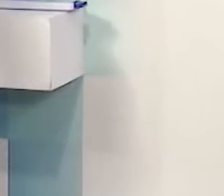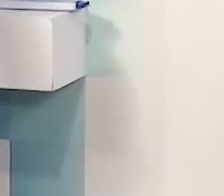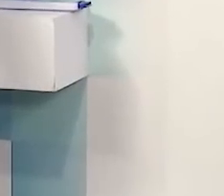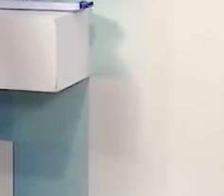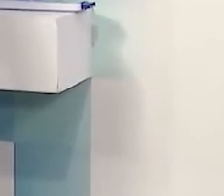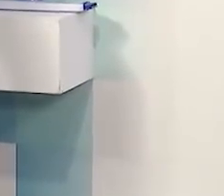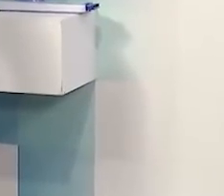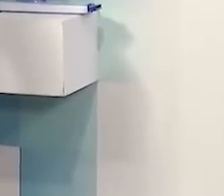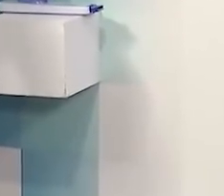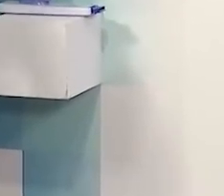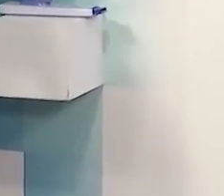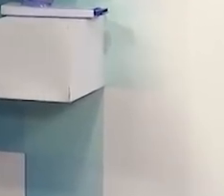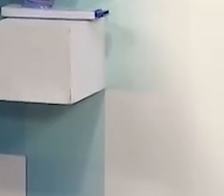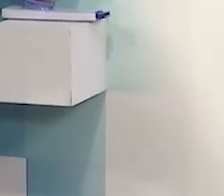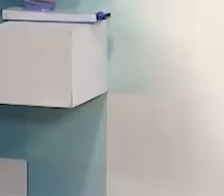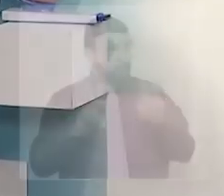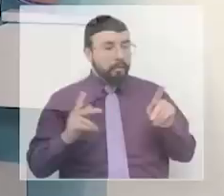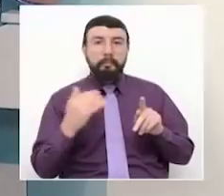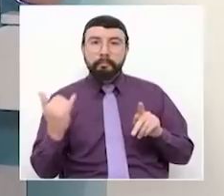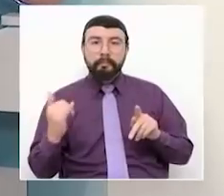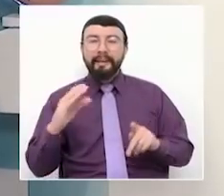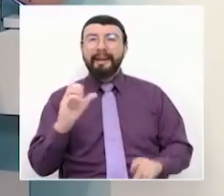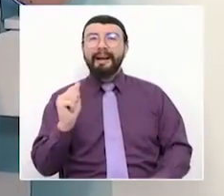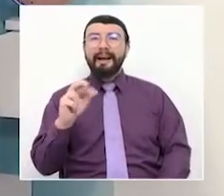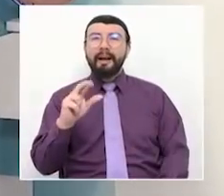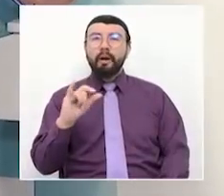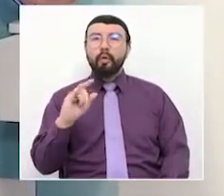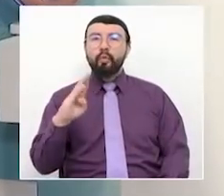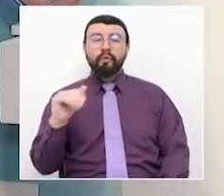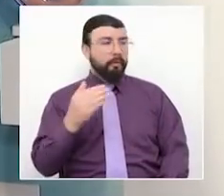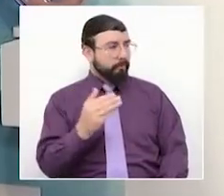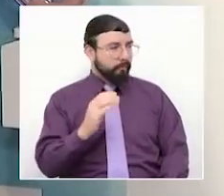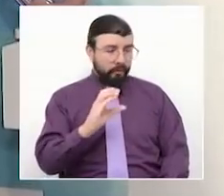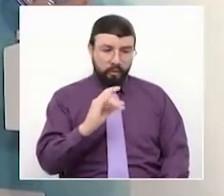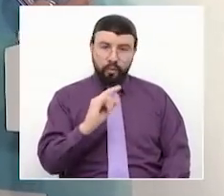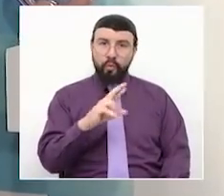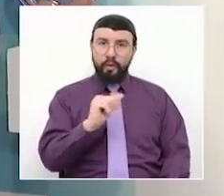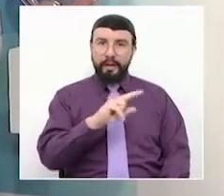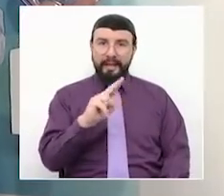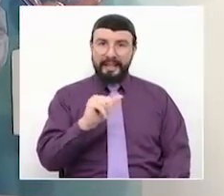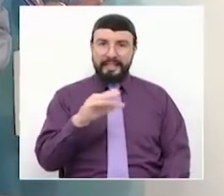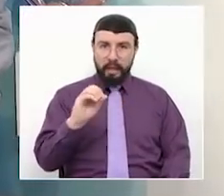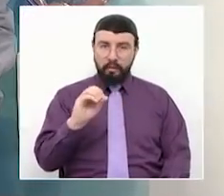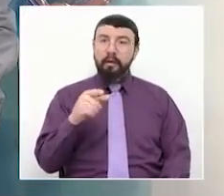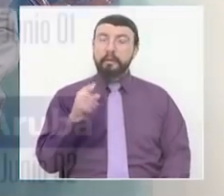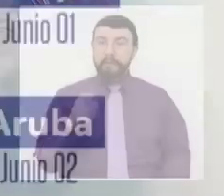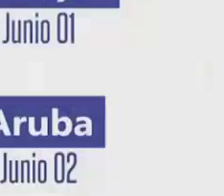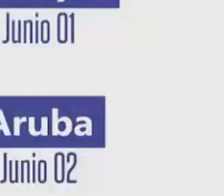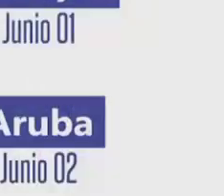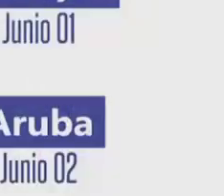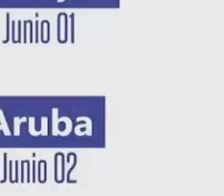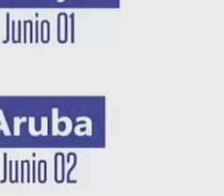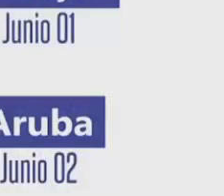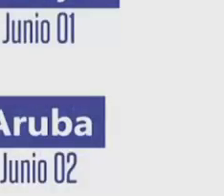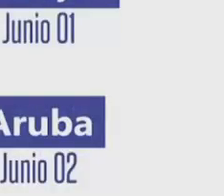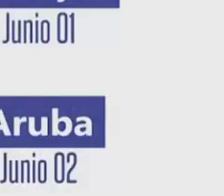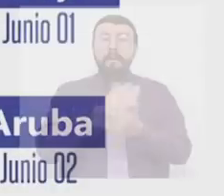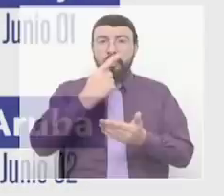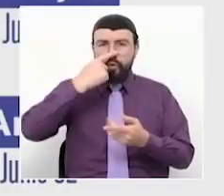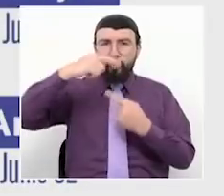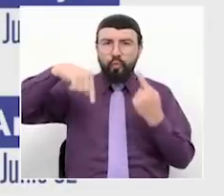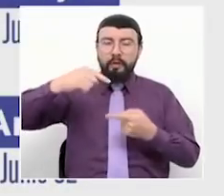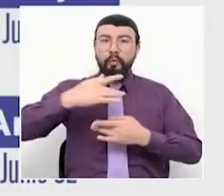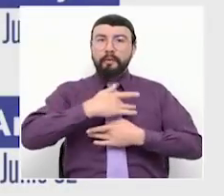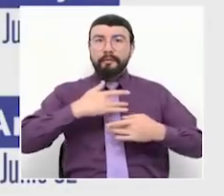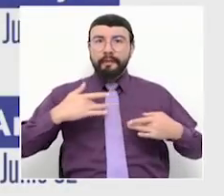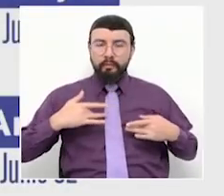Quiero invitar a todas las personas de Aruba y Curazao. Nosotros vamos a iniciar un programa de turismo en salud y vamos a estar